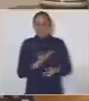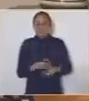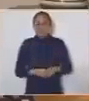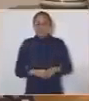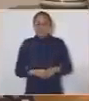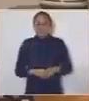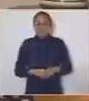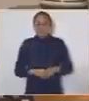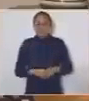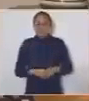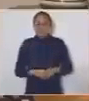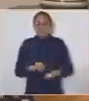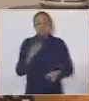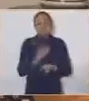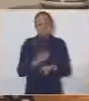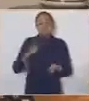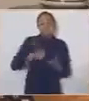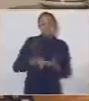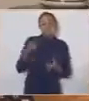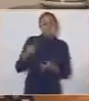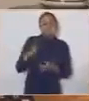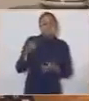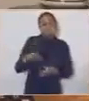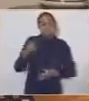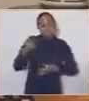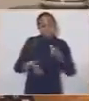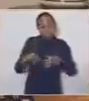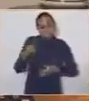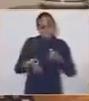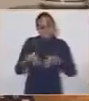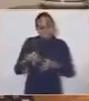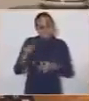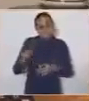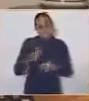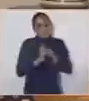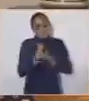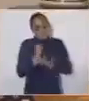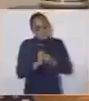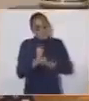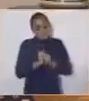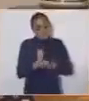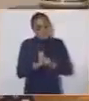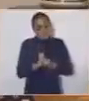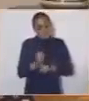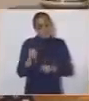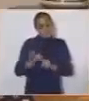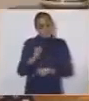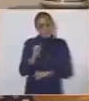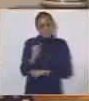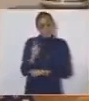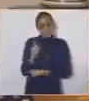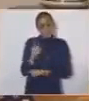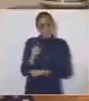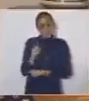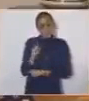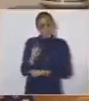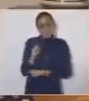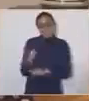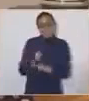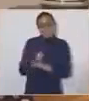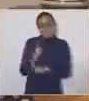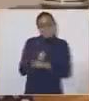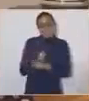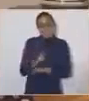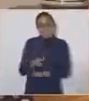el Poder Judicial pues tendrá que ser investigado por la Auditoría Superior de Estado, ¿sí?